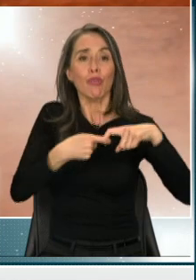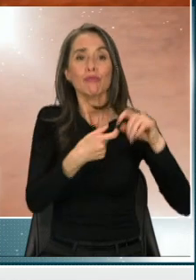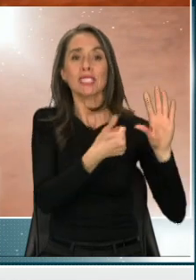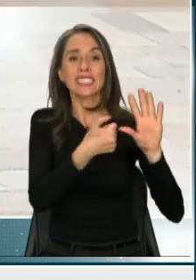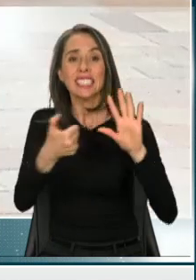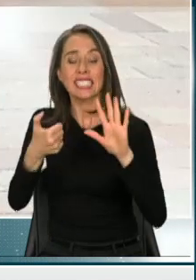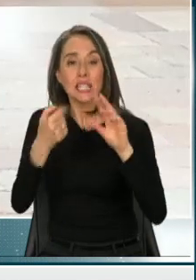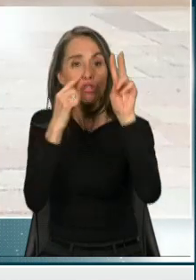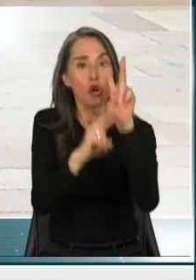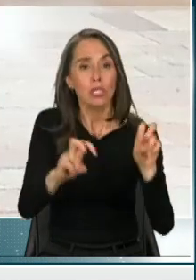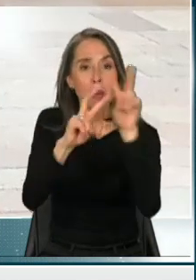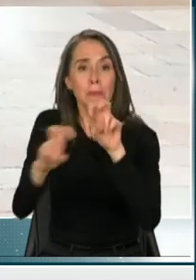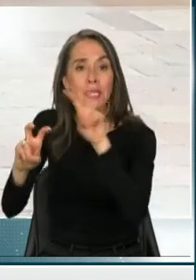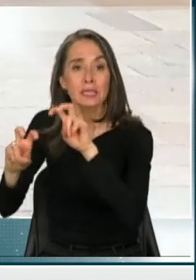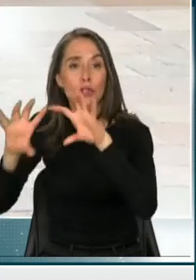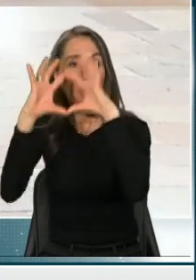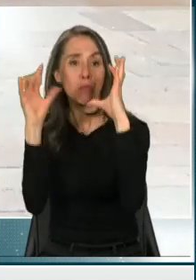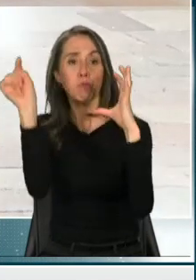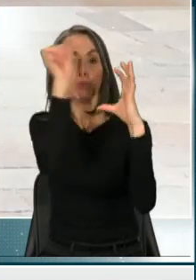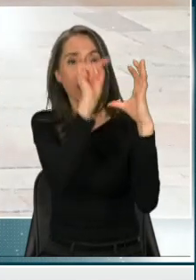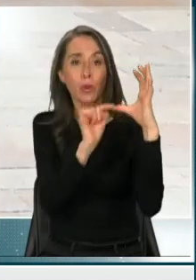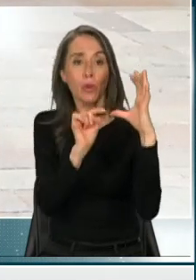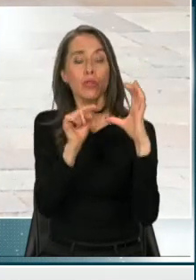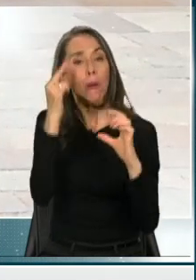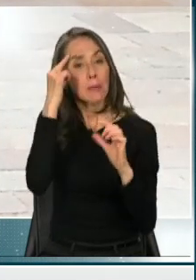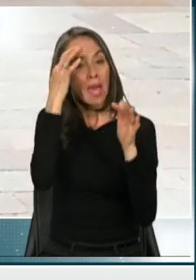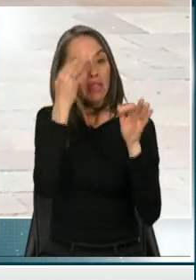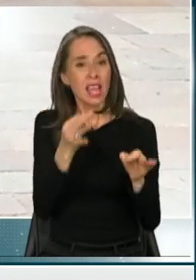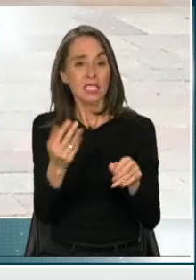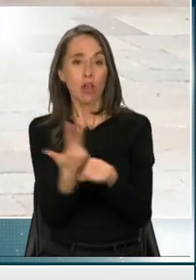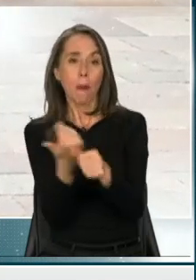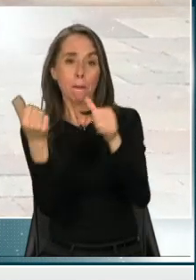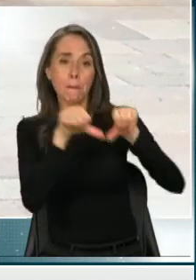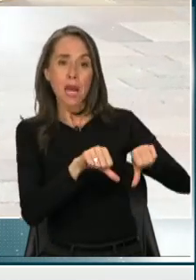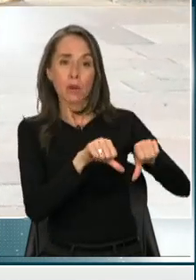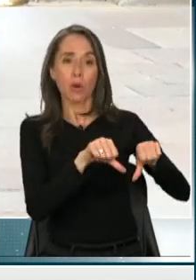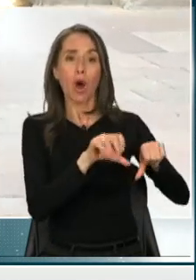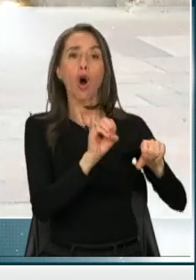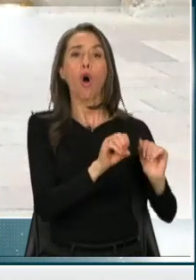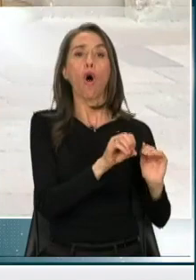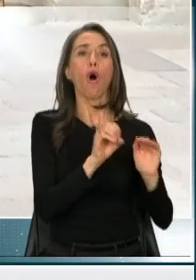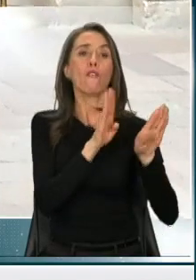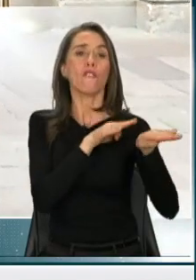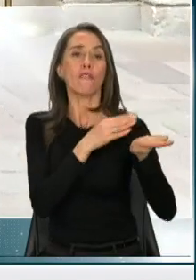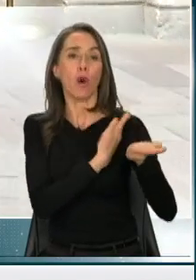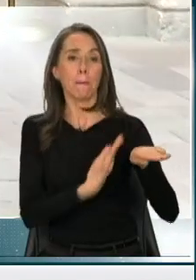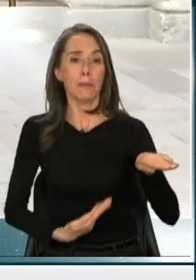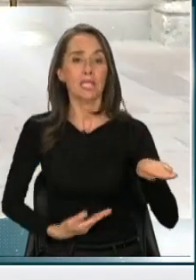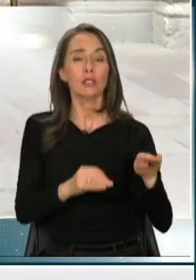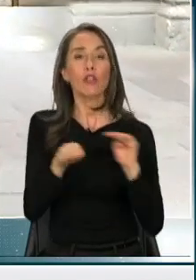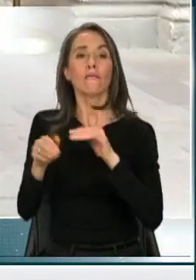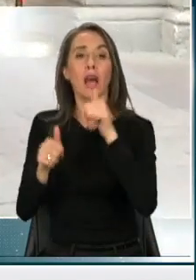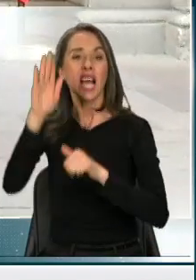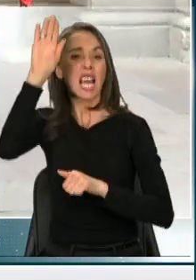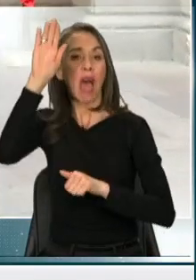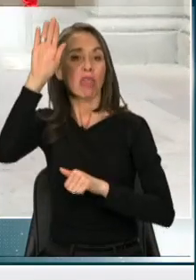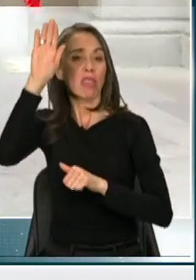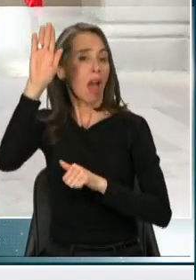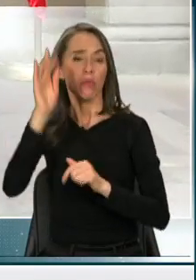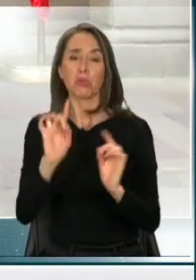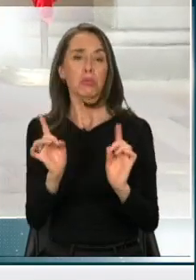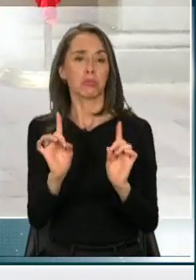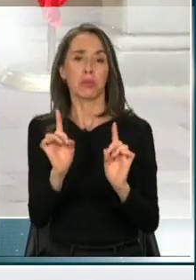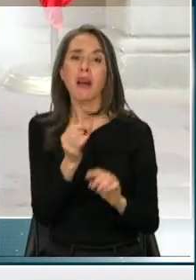pensar que aquí hay una especie de decisión de perjudicar o favorecer al presidente oa una eventual candidatura me parece que es